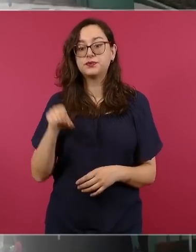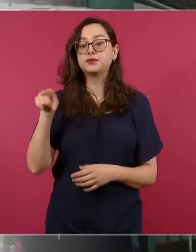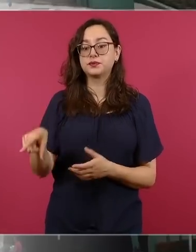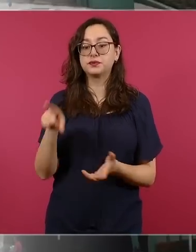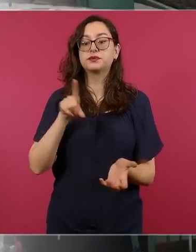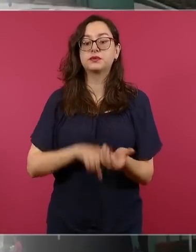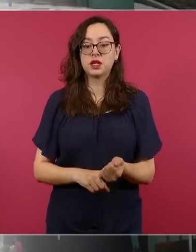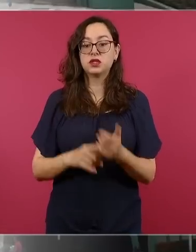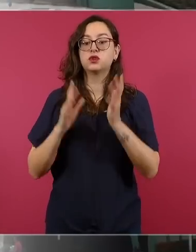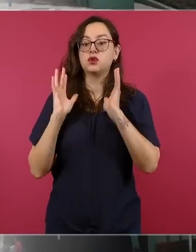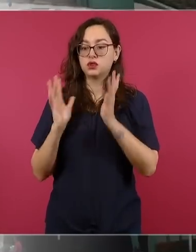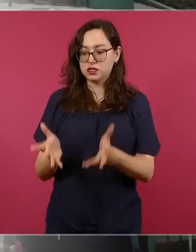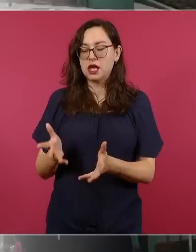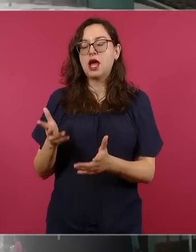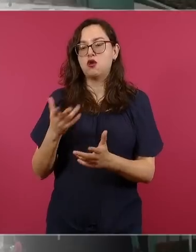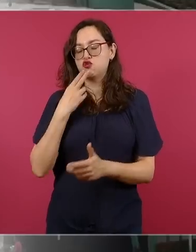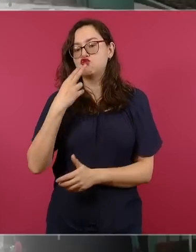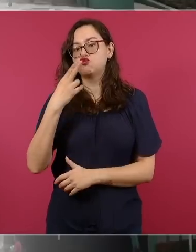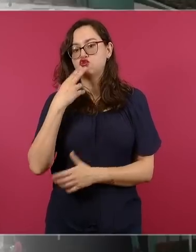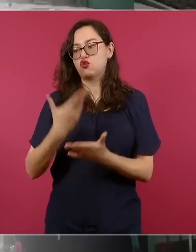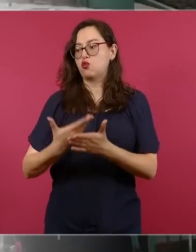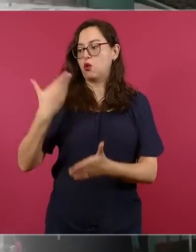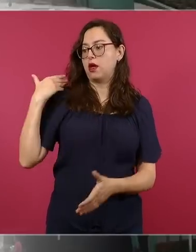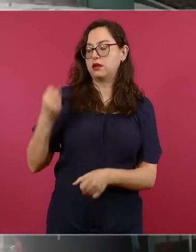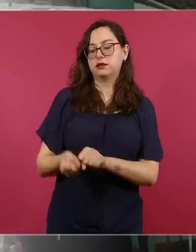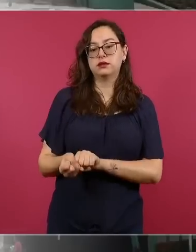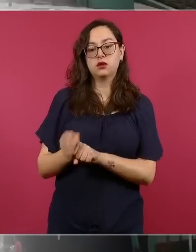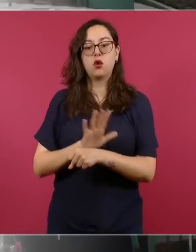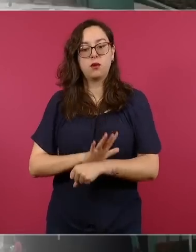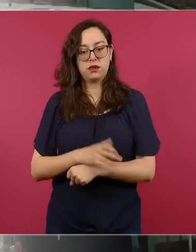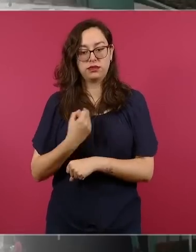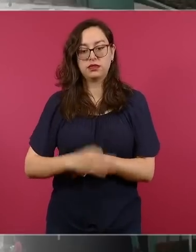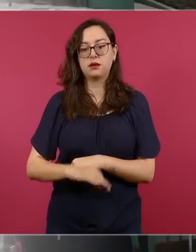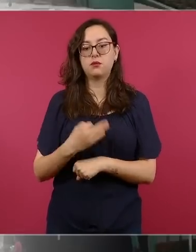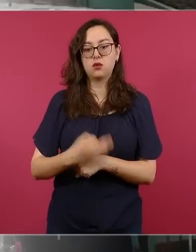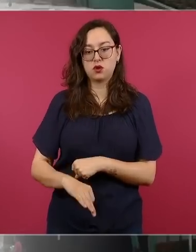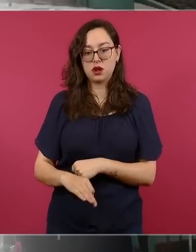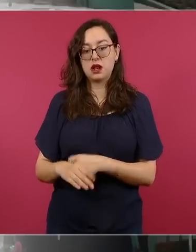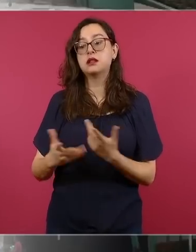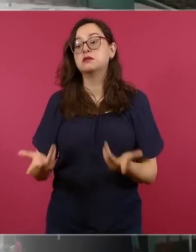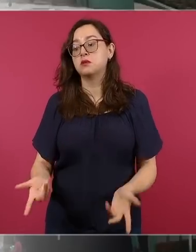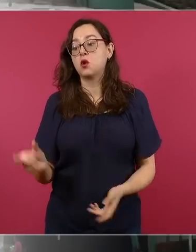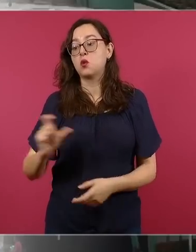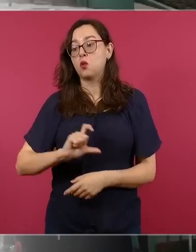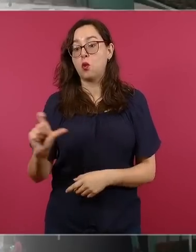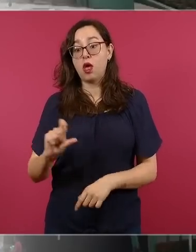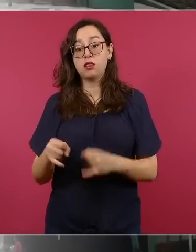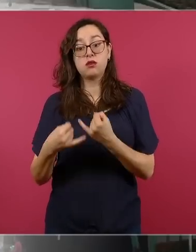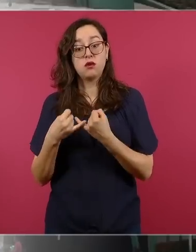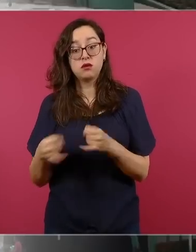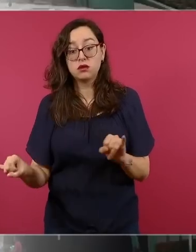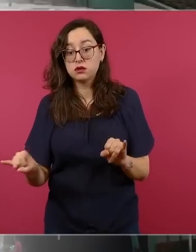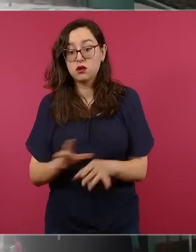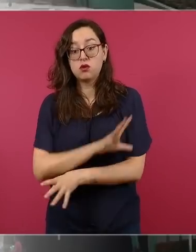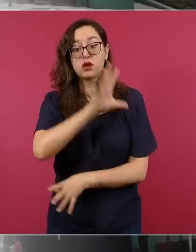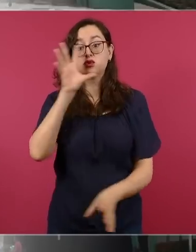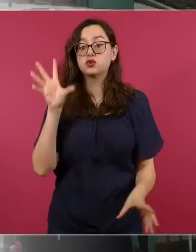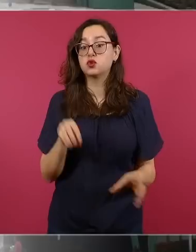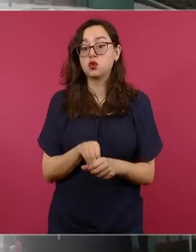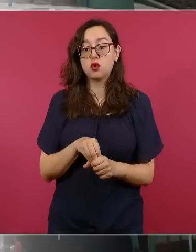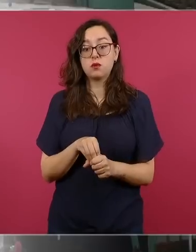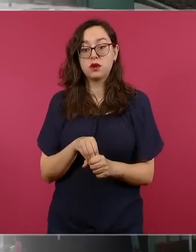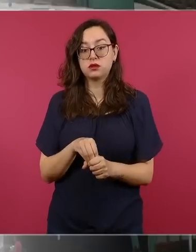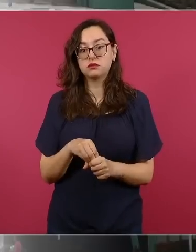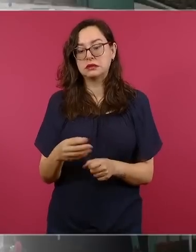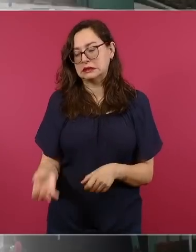para la atención de COVID-19. La obra está proyectada para concluir tanto lo que falta, que es muy poco